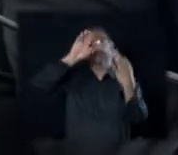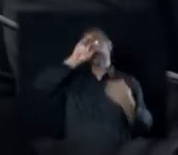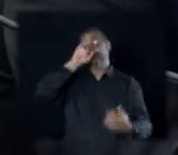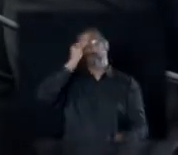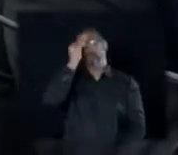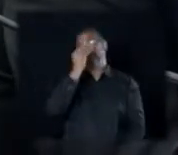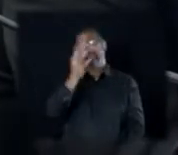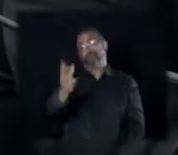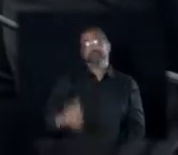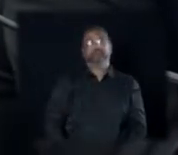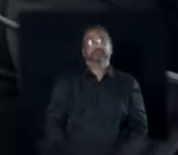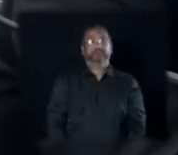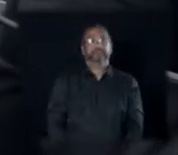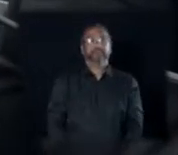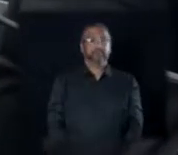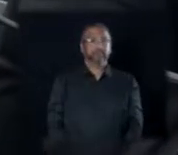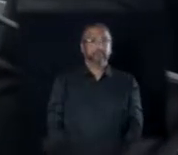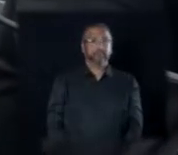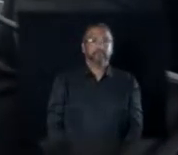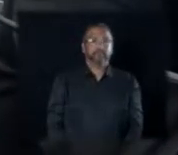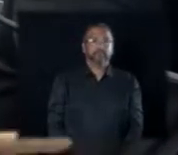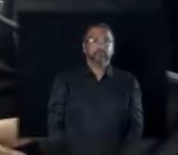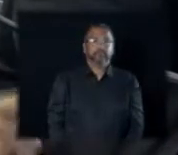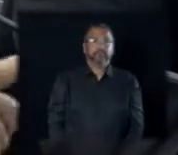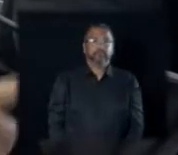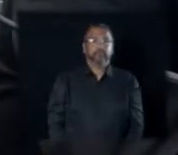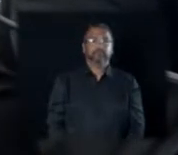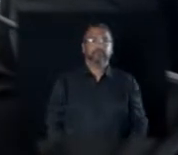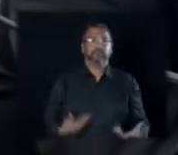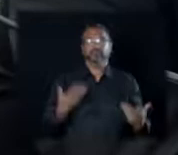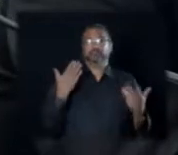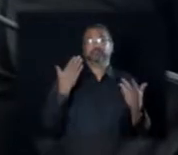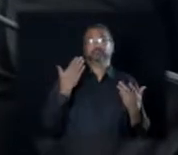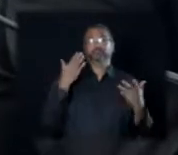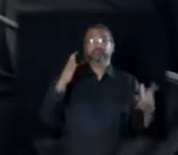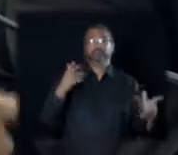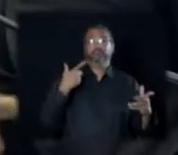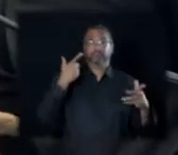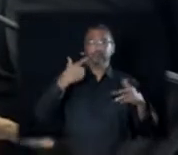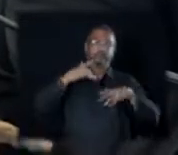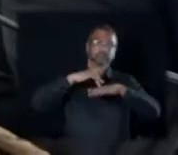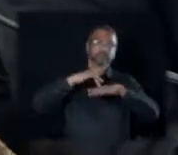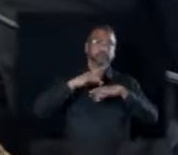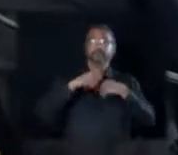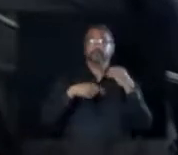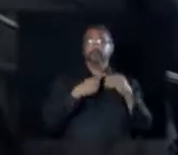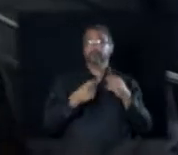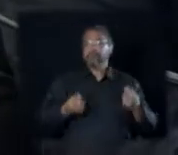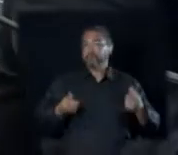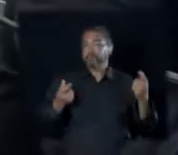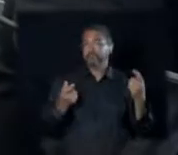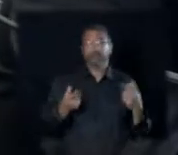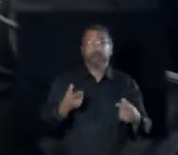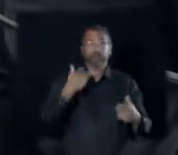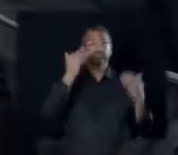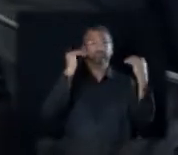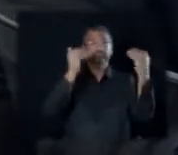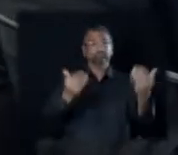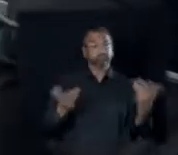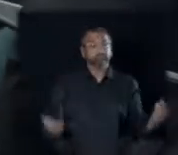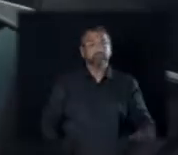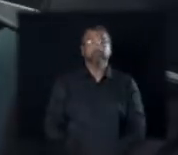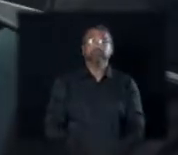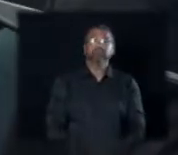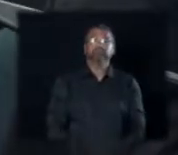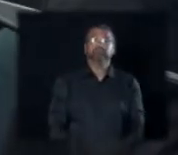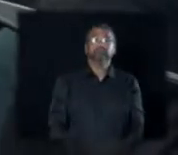esa es mi retroalimentación básica desde el punto de vista de liquidez. No sé si quieren hablar sobre el asunto de los gastos.